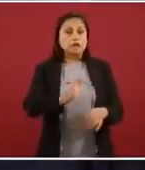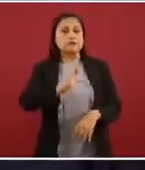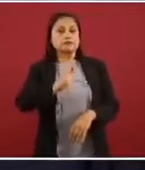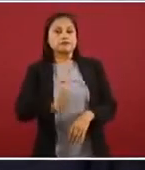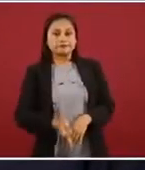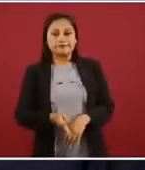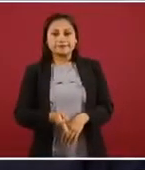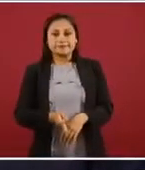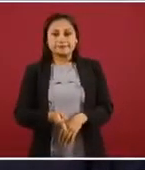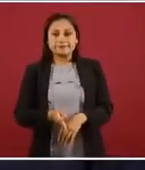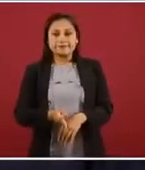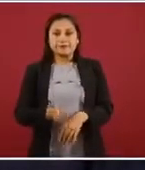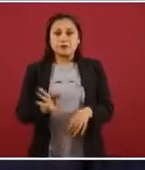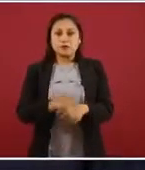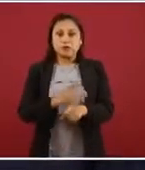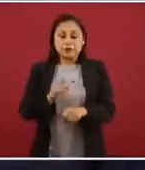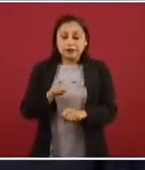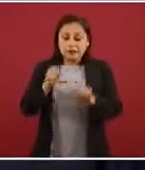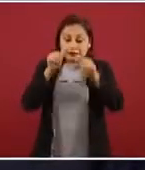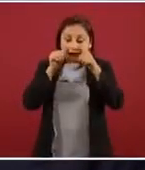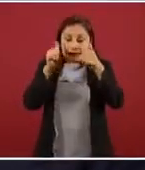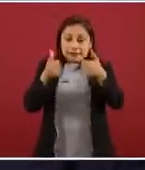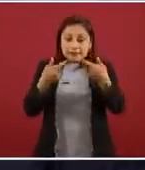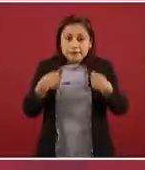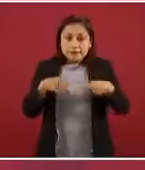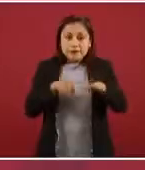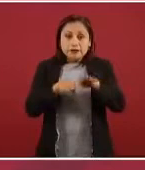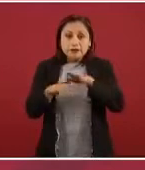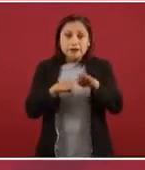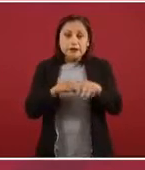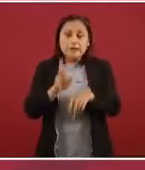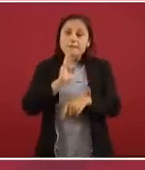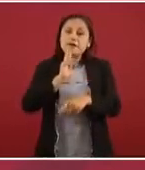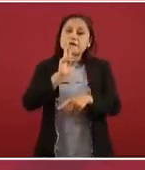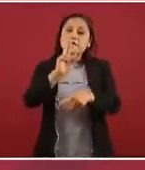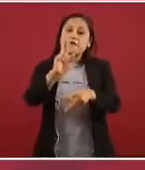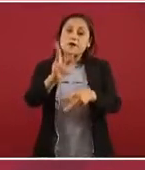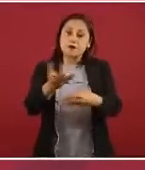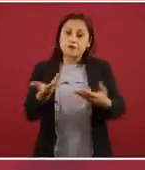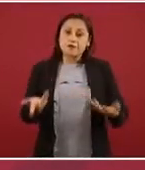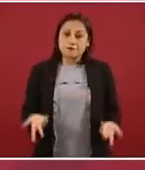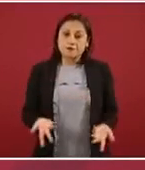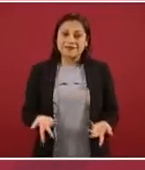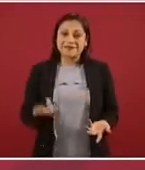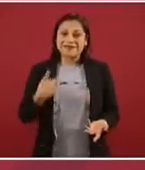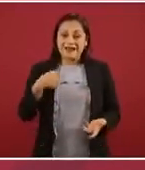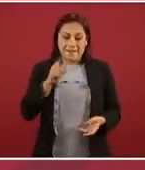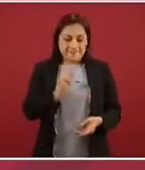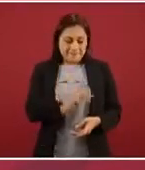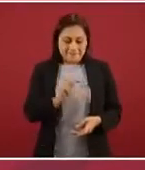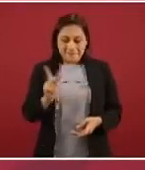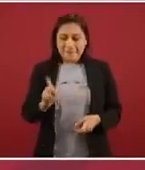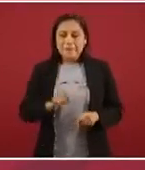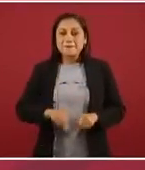en lo que hemos venido hablando del código de ética nuevo